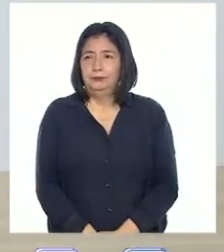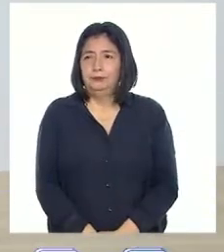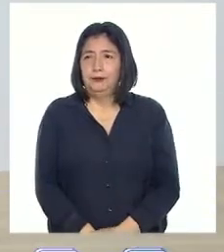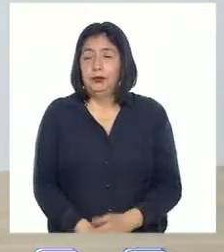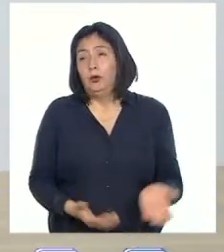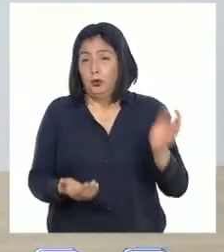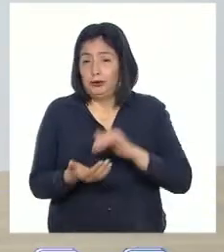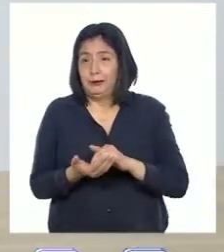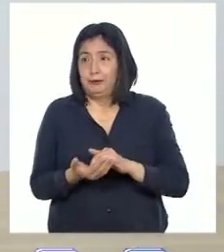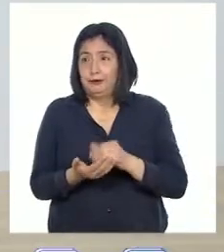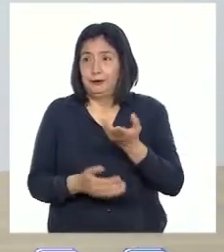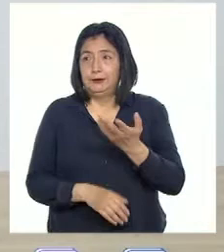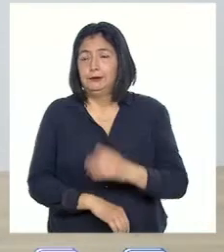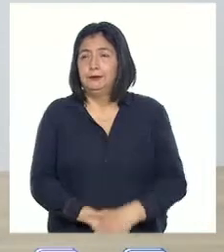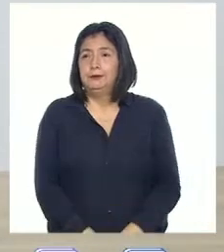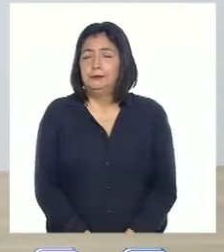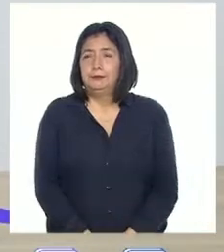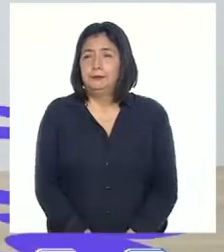una vez más.